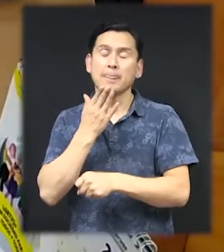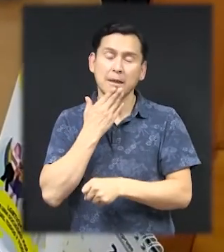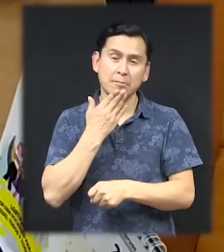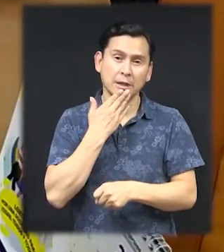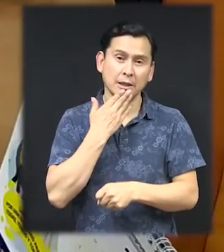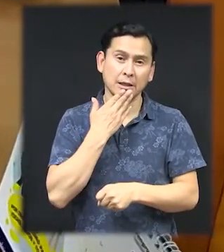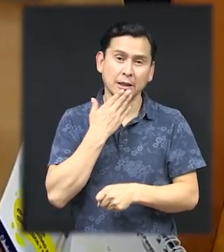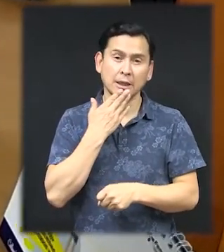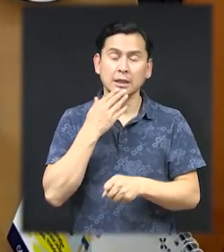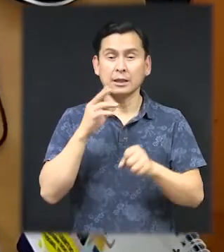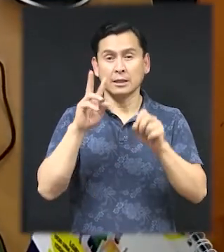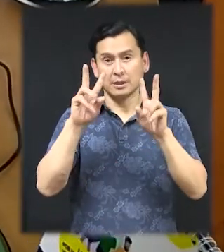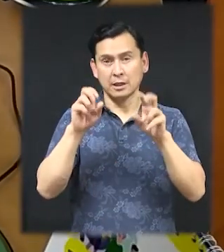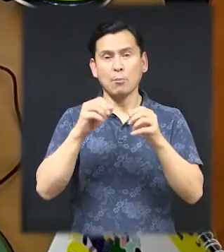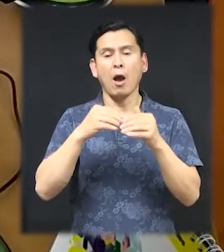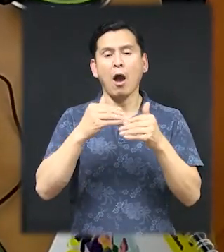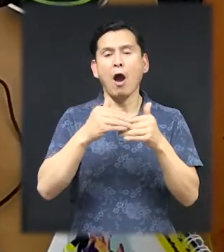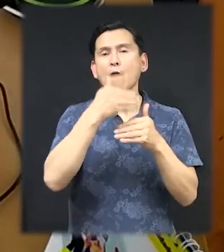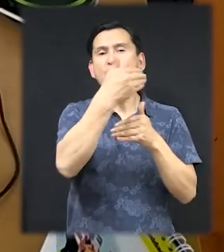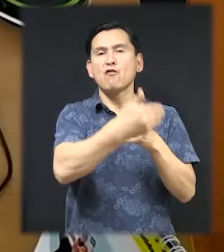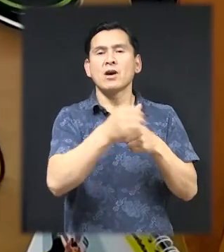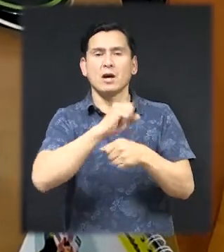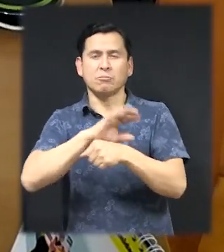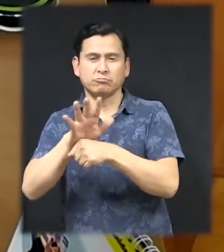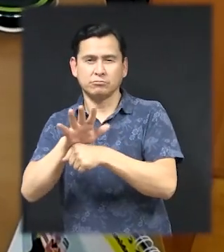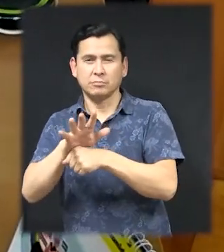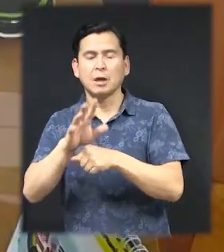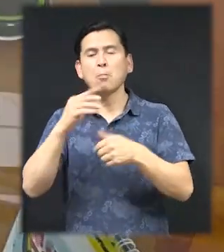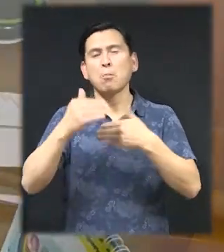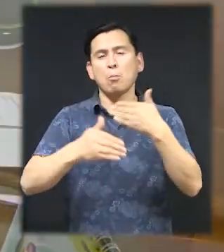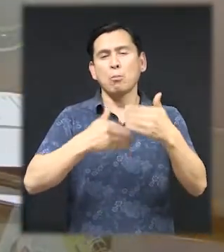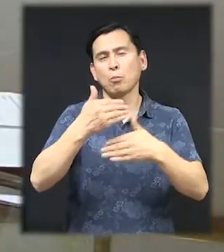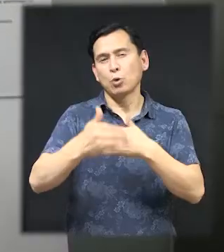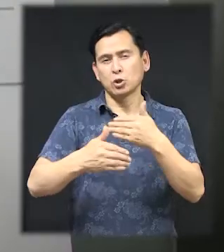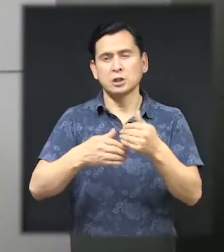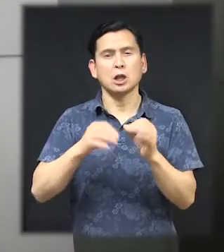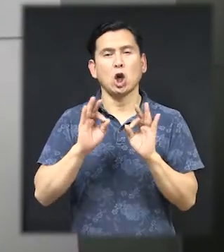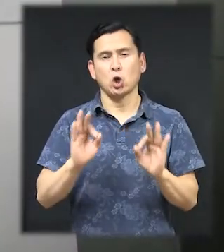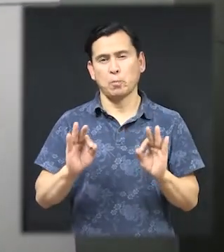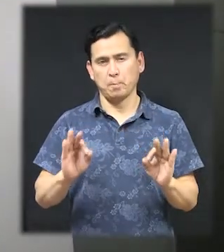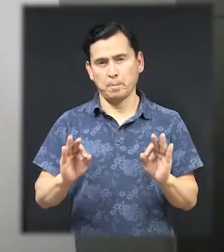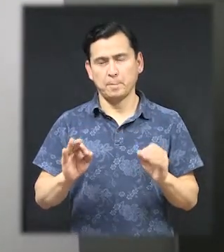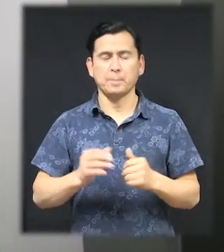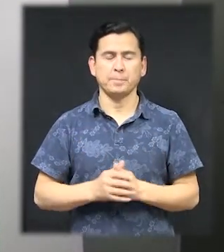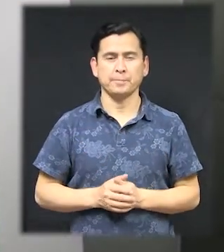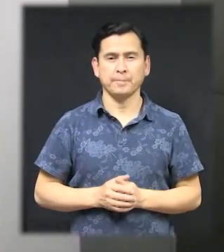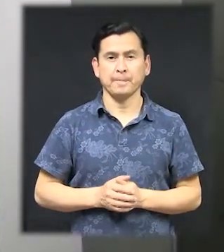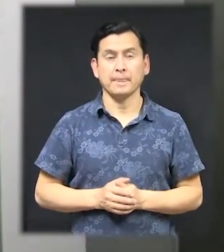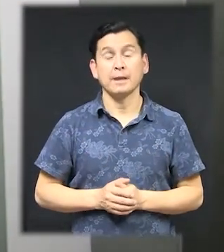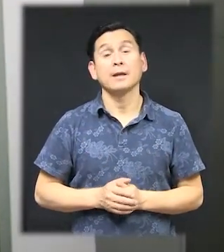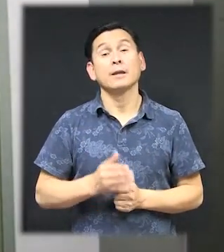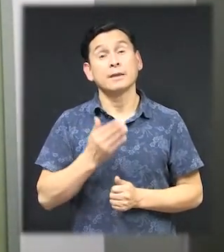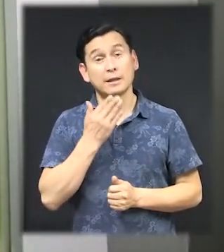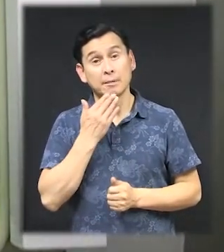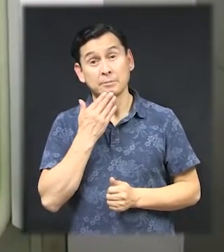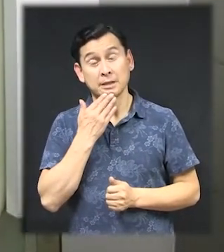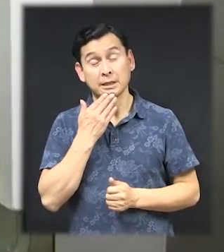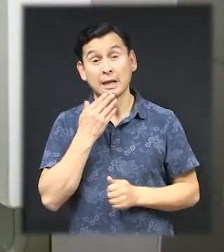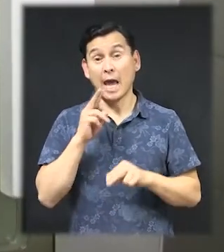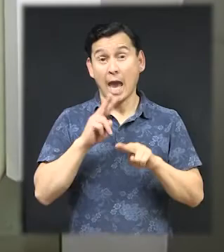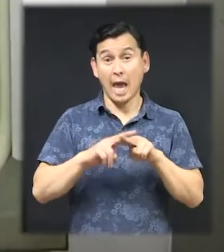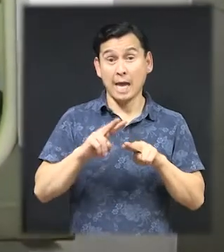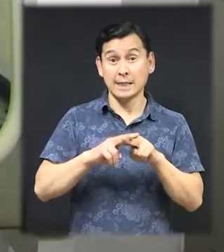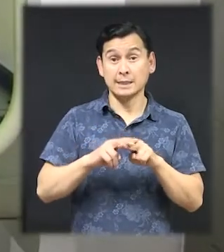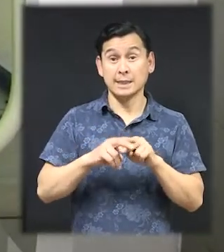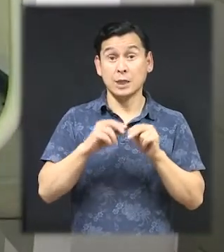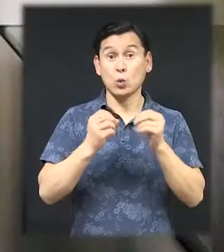van teniendo los distintos pacientes hospitalizados. También el laboratorio de biología molecular, que no solamente